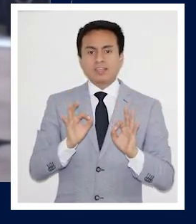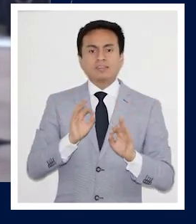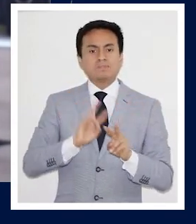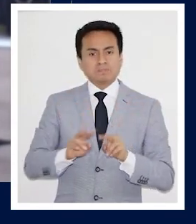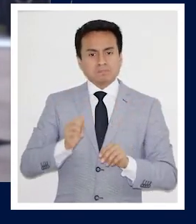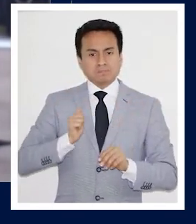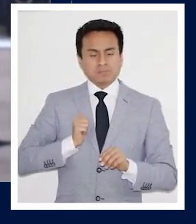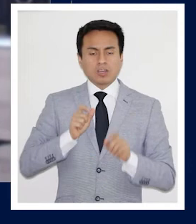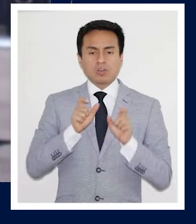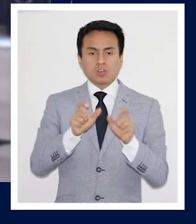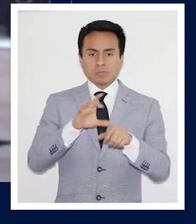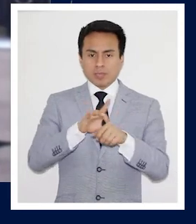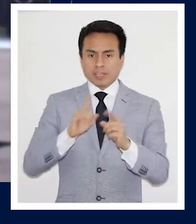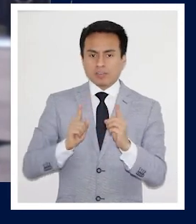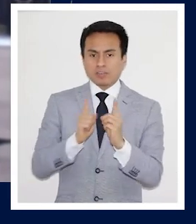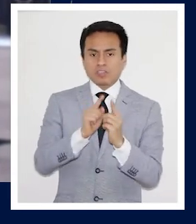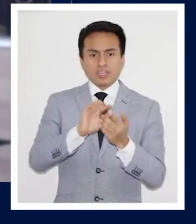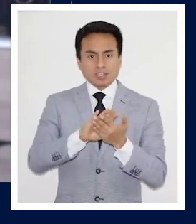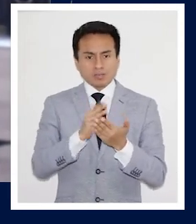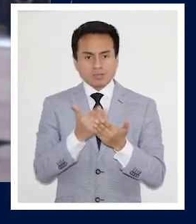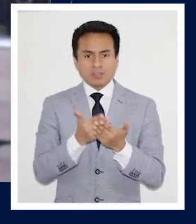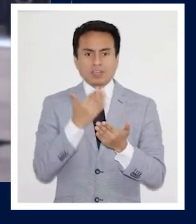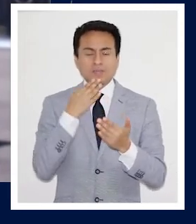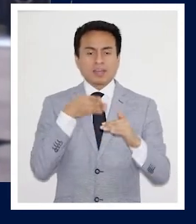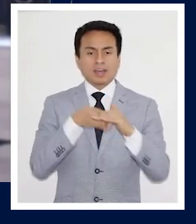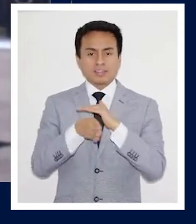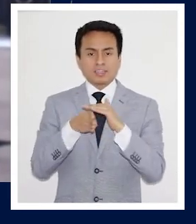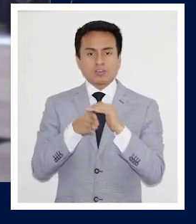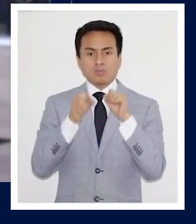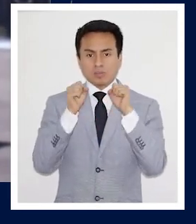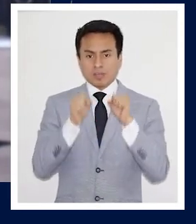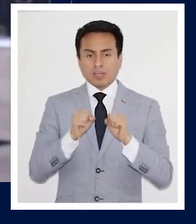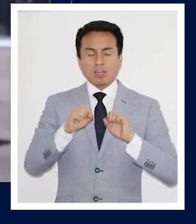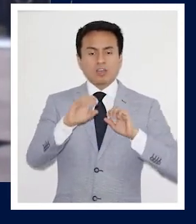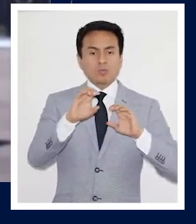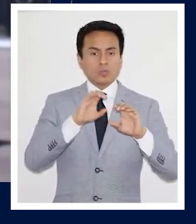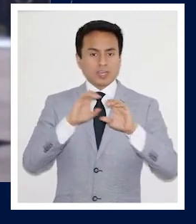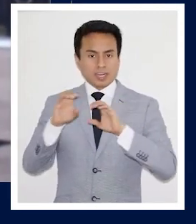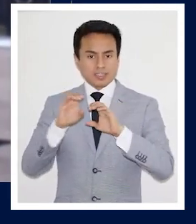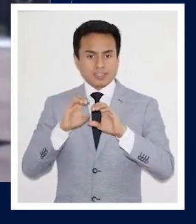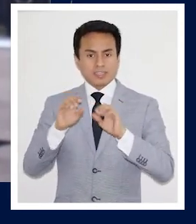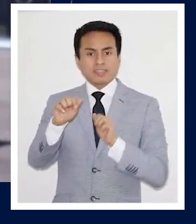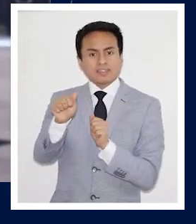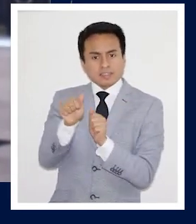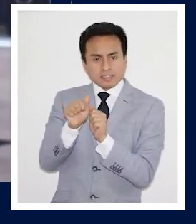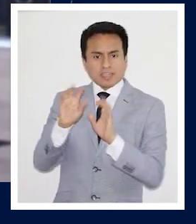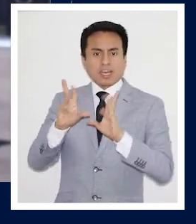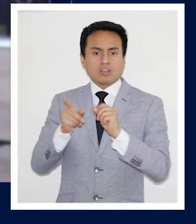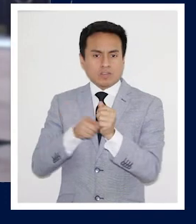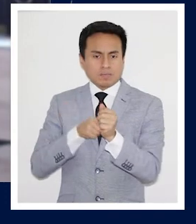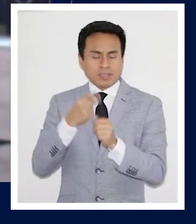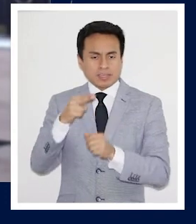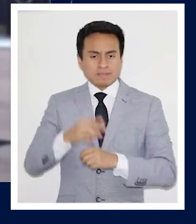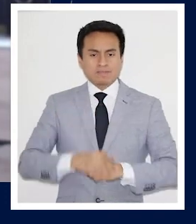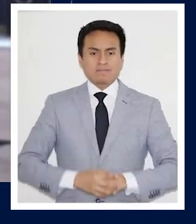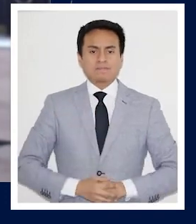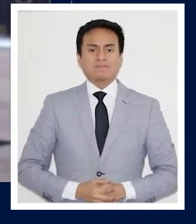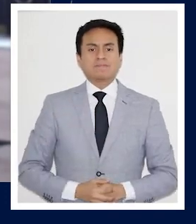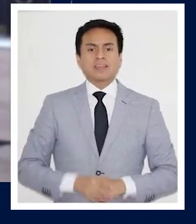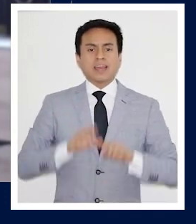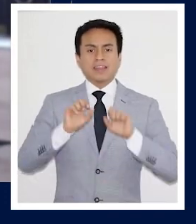y han podido ejercerse: el control médico de salud y el acceso a la posibilidad de comunicarse con un cercano o